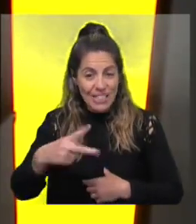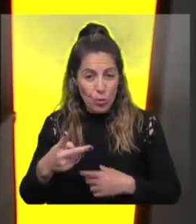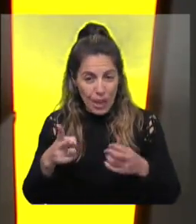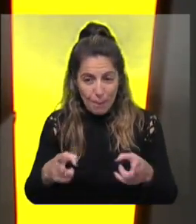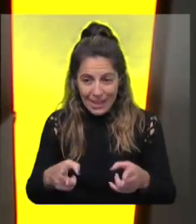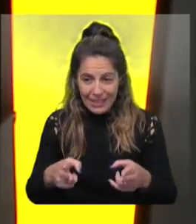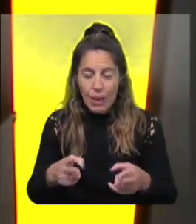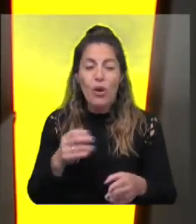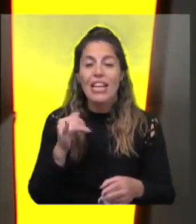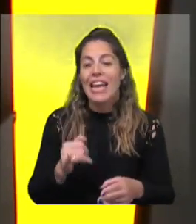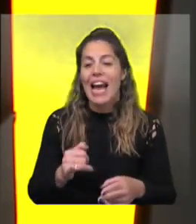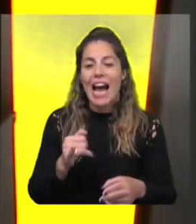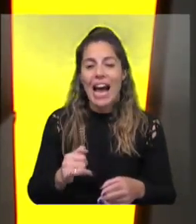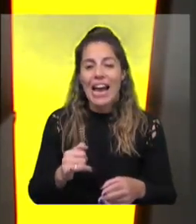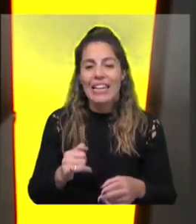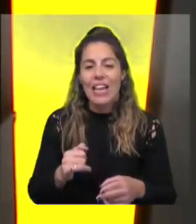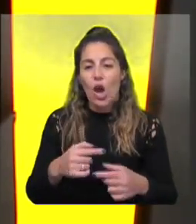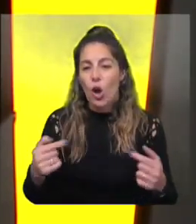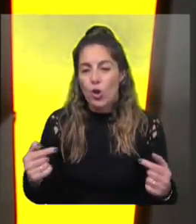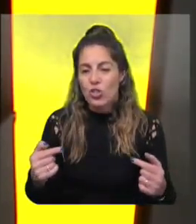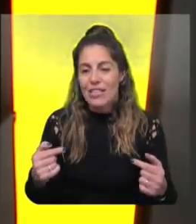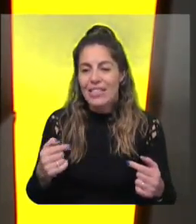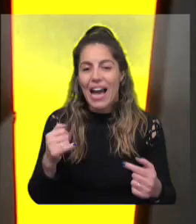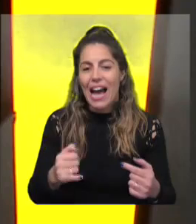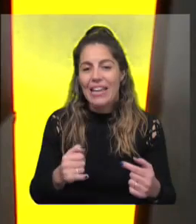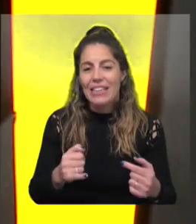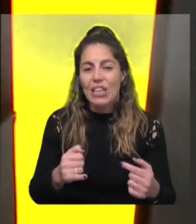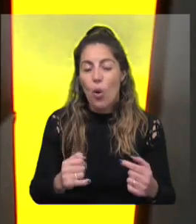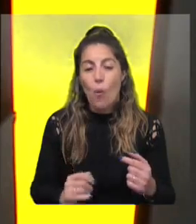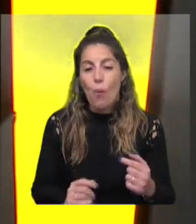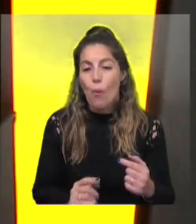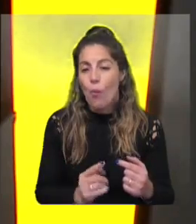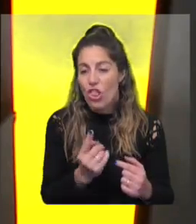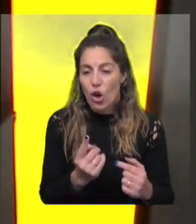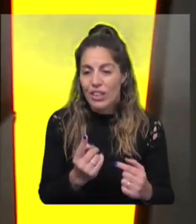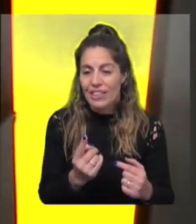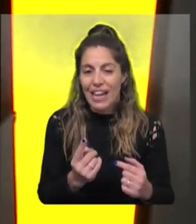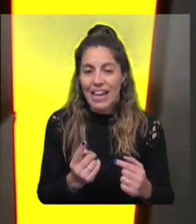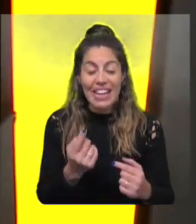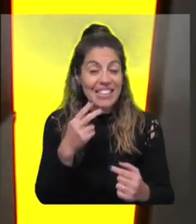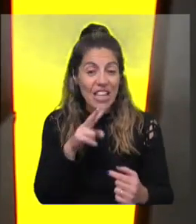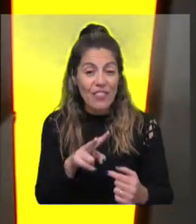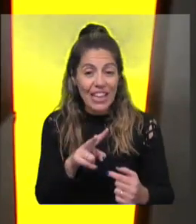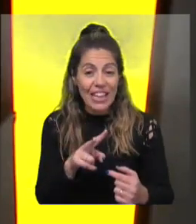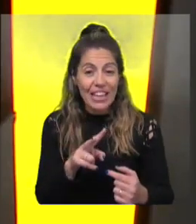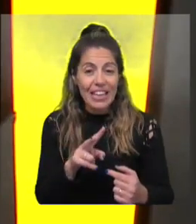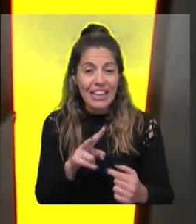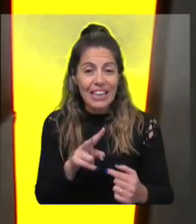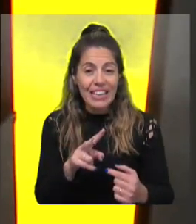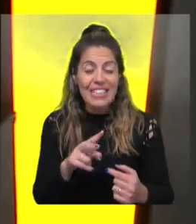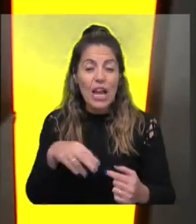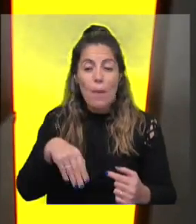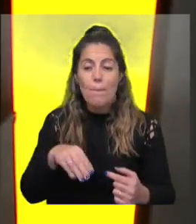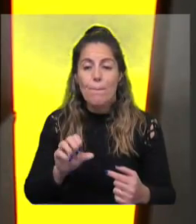informe, porque hay, subyacente en todo esto, hay un protagonista que salta a la vista, pero que no vemos, que es el